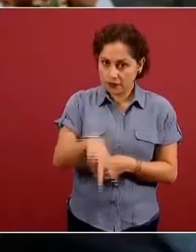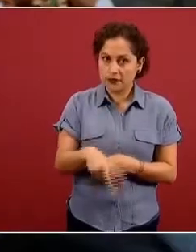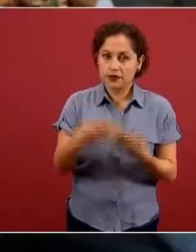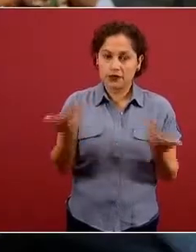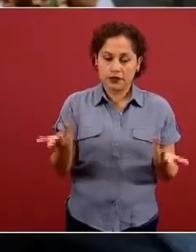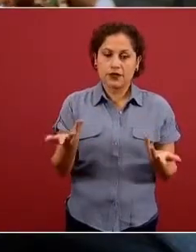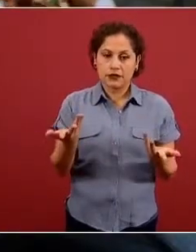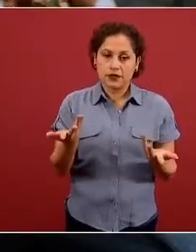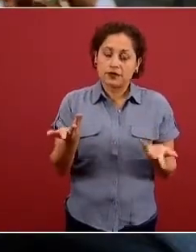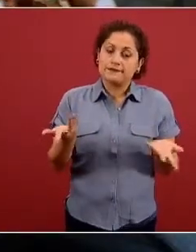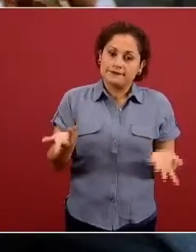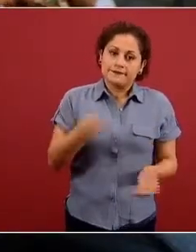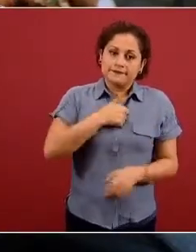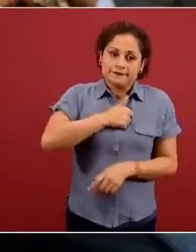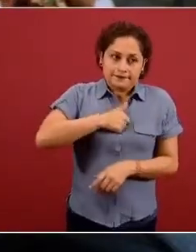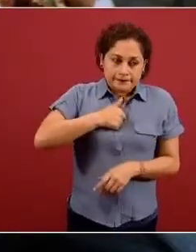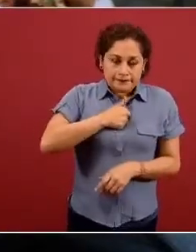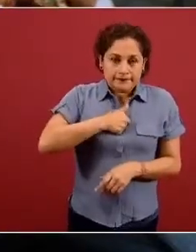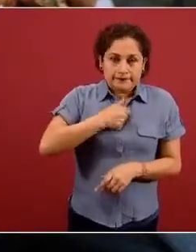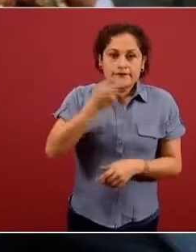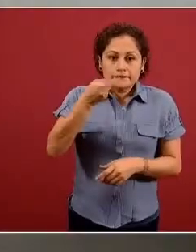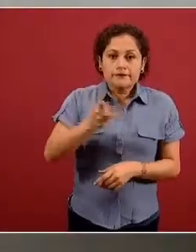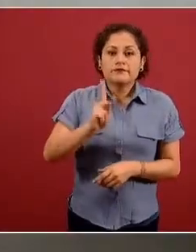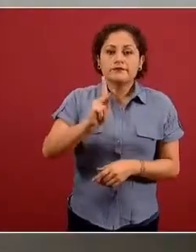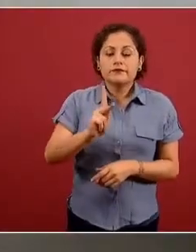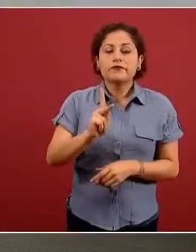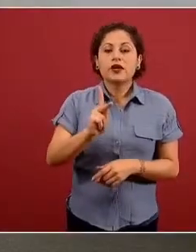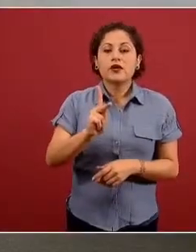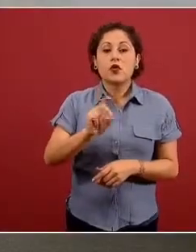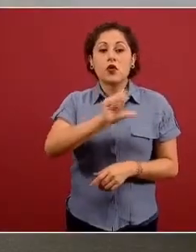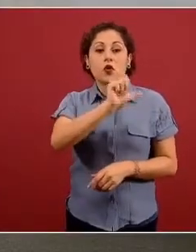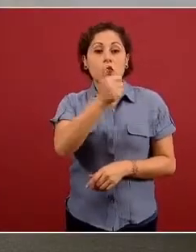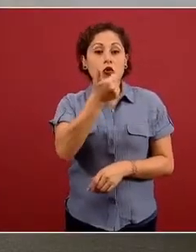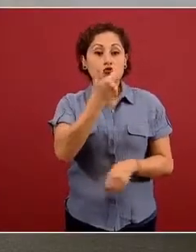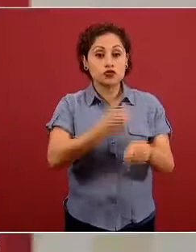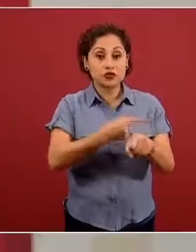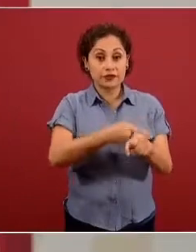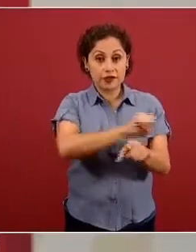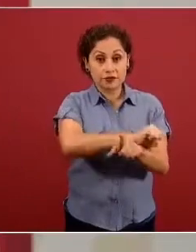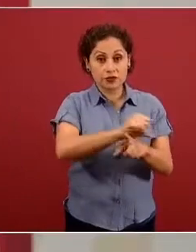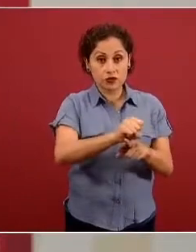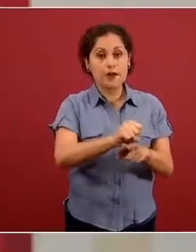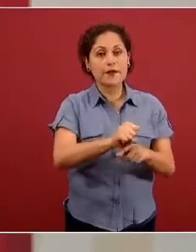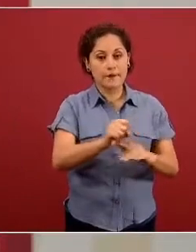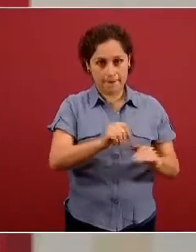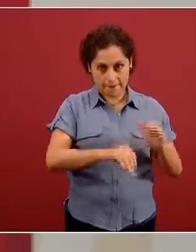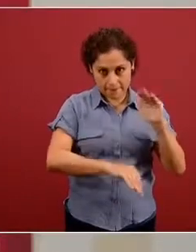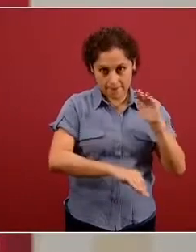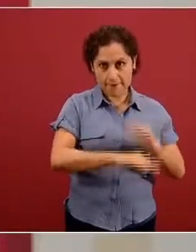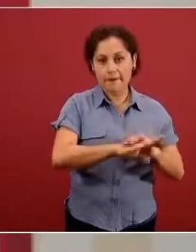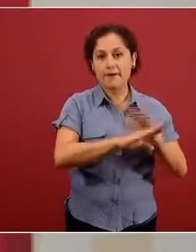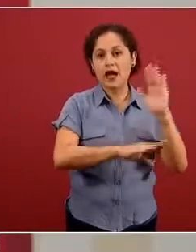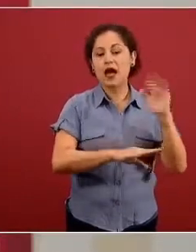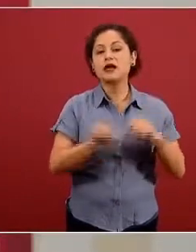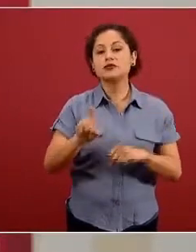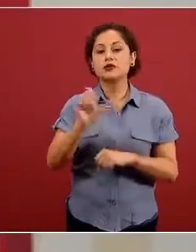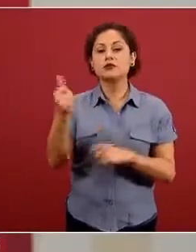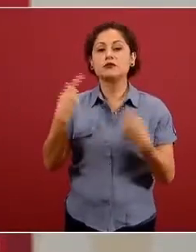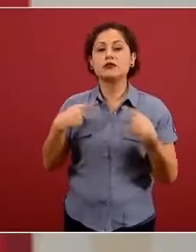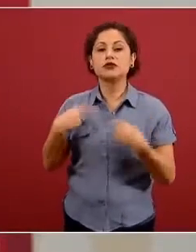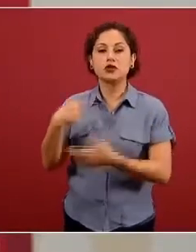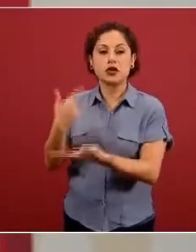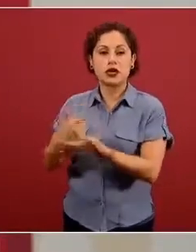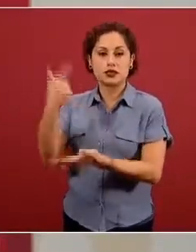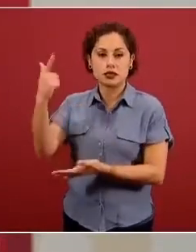sufra, pero comparativamente con la cantidad de casos leves, hemos tenido pocas personas que han tenido enfermedad de